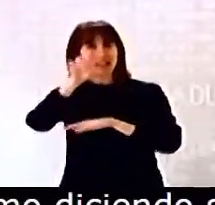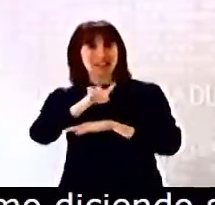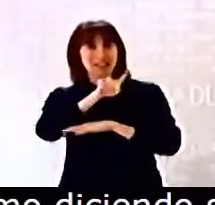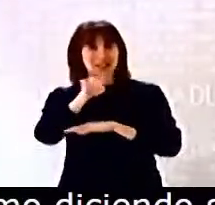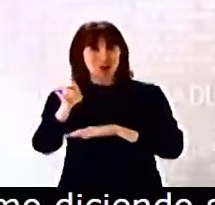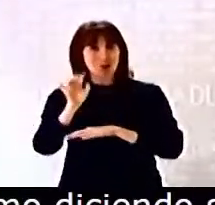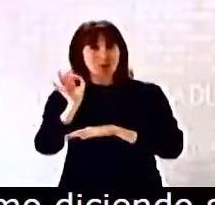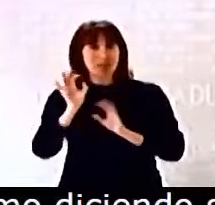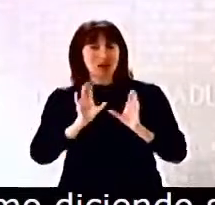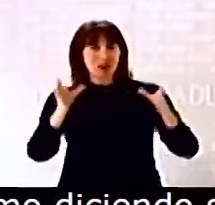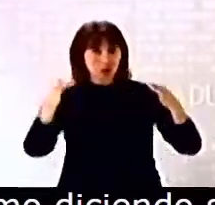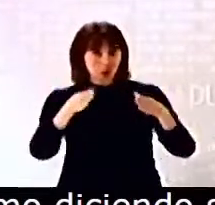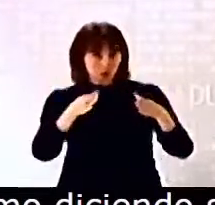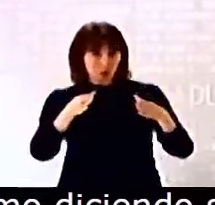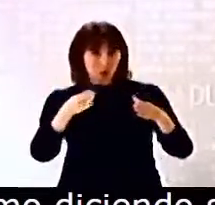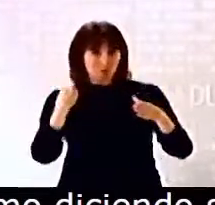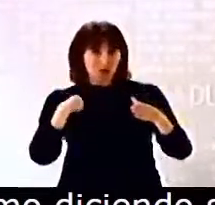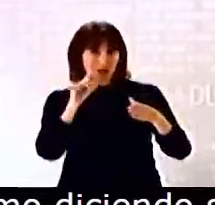primera etapa de vacunación.